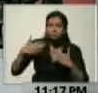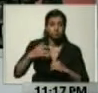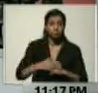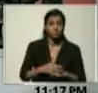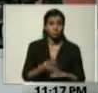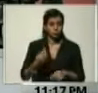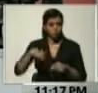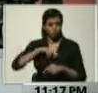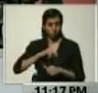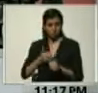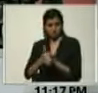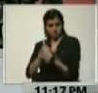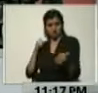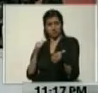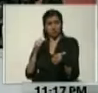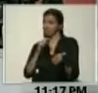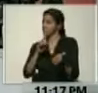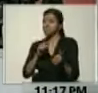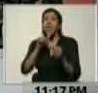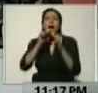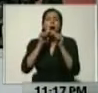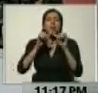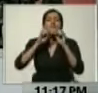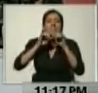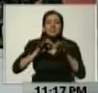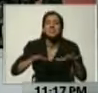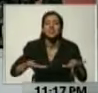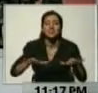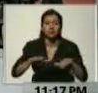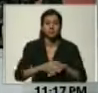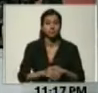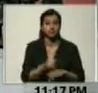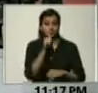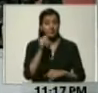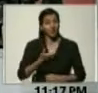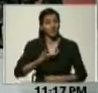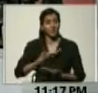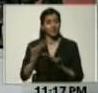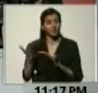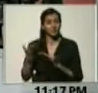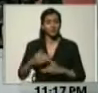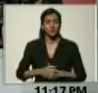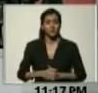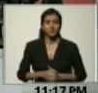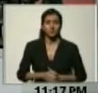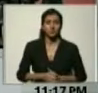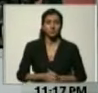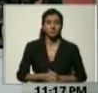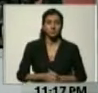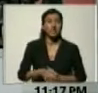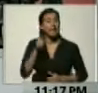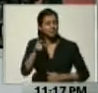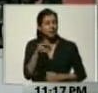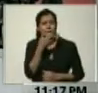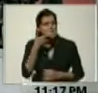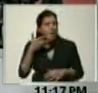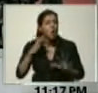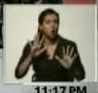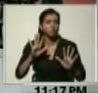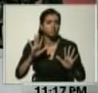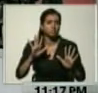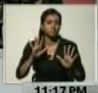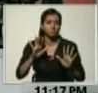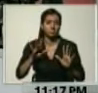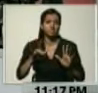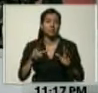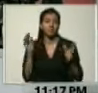retroceder. De agua bendita, Ramón Muchacho. Esa es la mejor cita. Después le